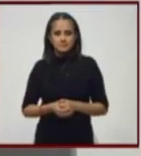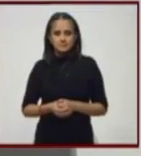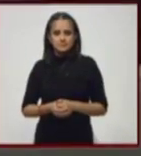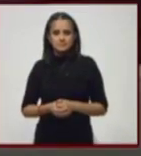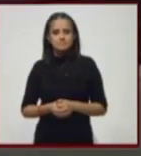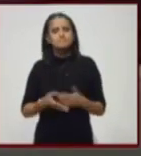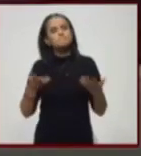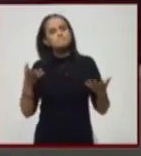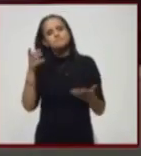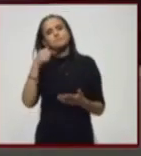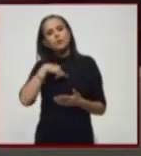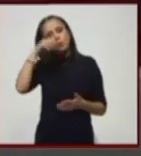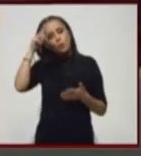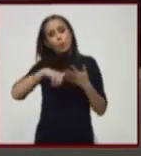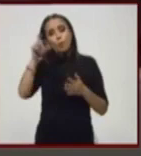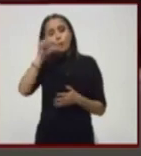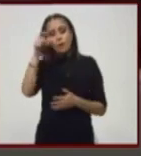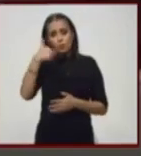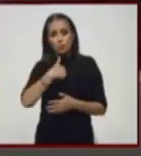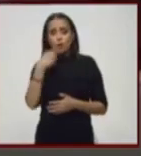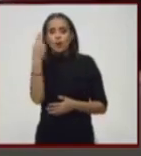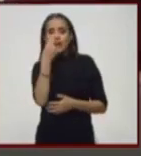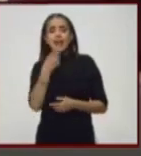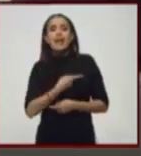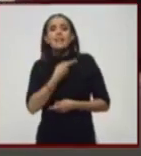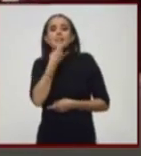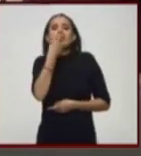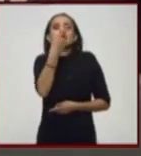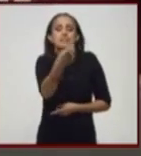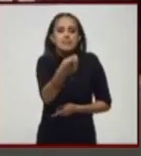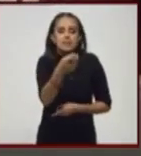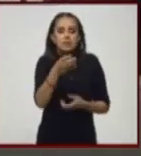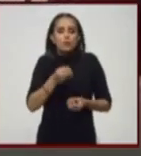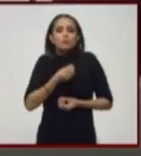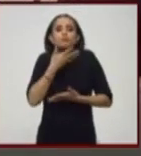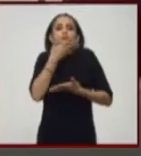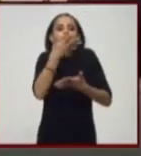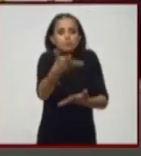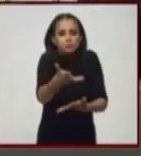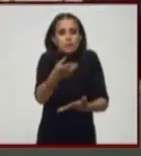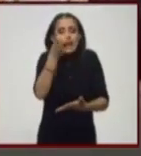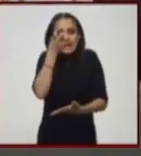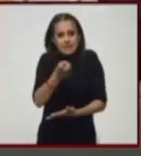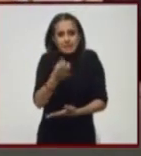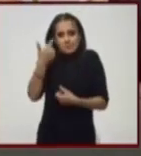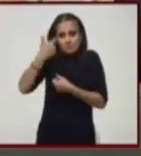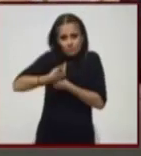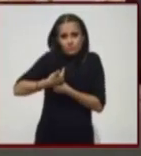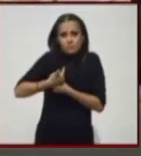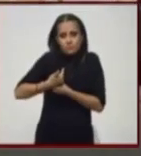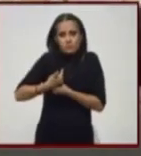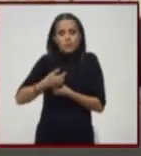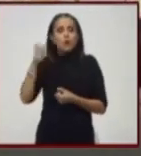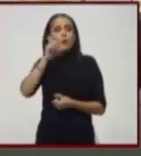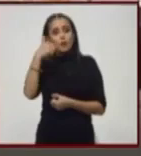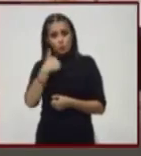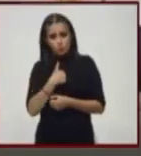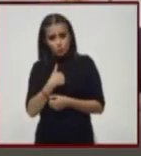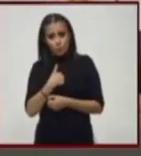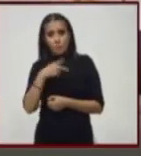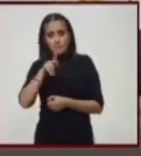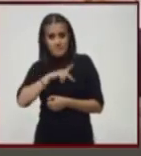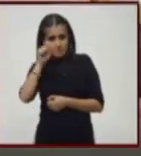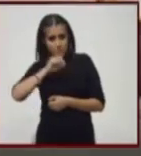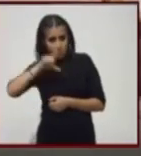mismo yo creo que es cuando tienes algo que decir cuando tienes algo que comunicar cuando te das cuenta que yo en mi caso mi